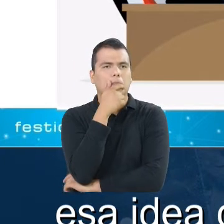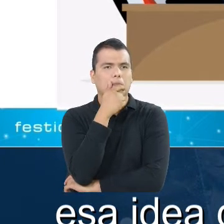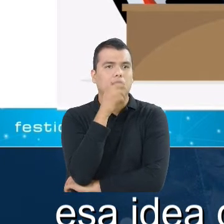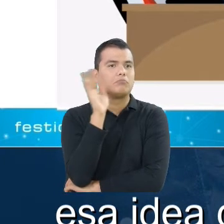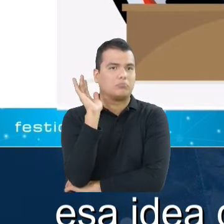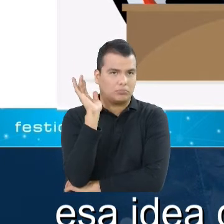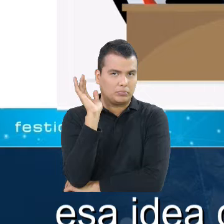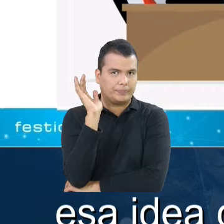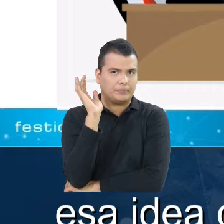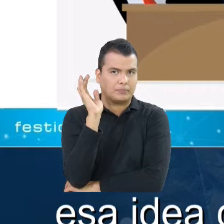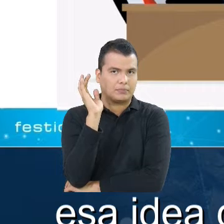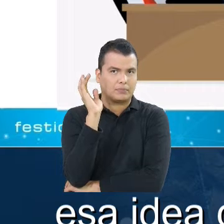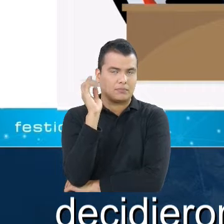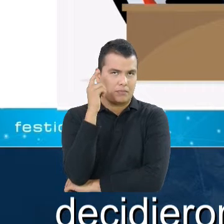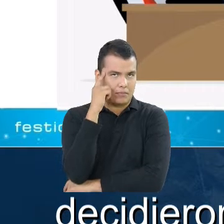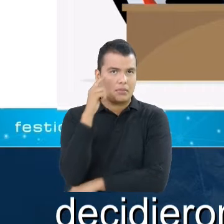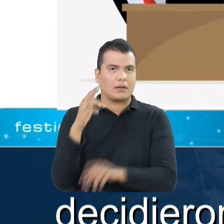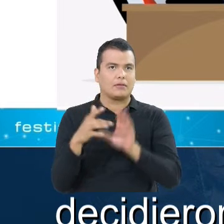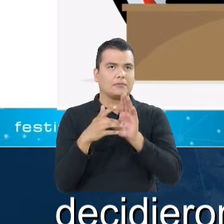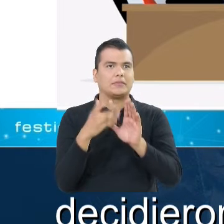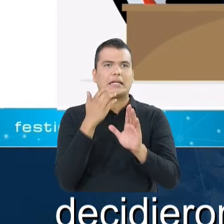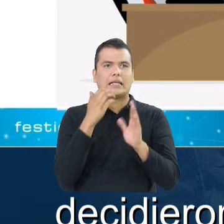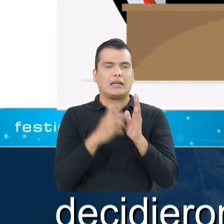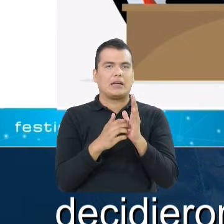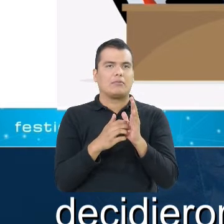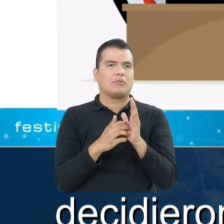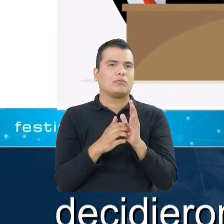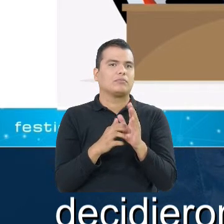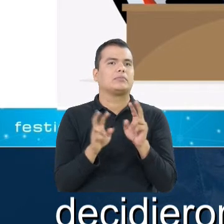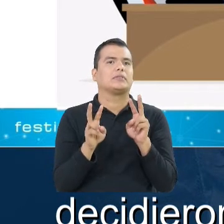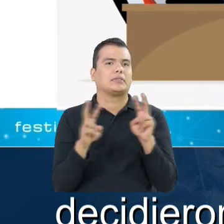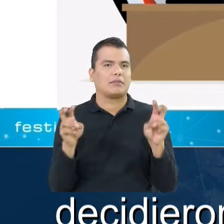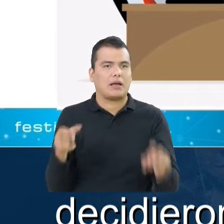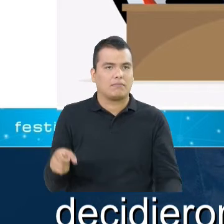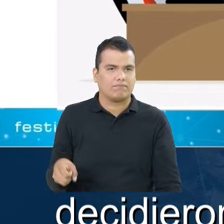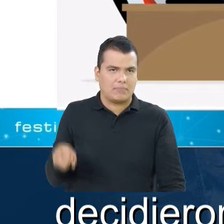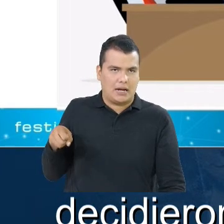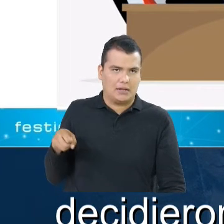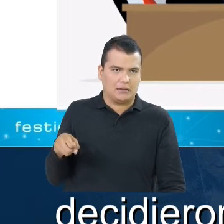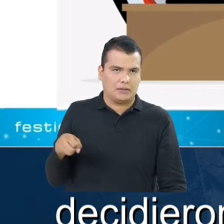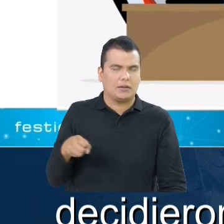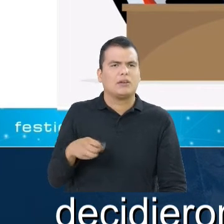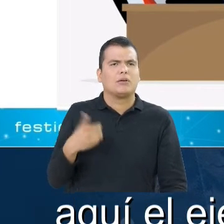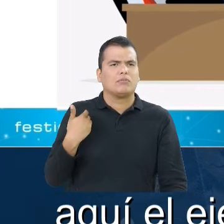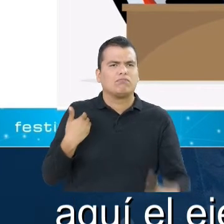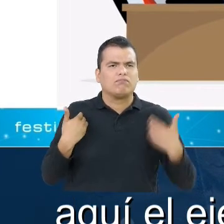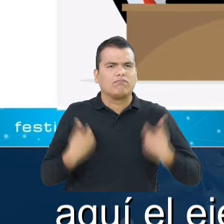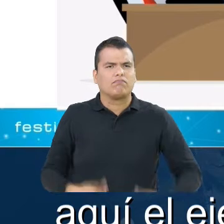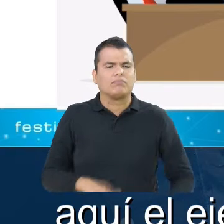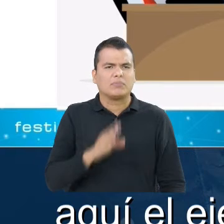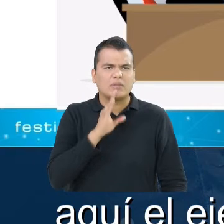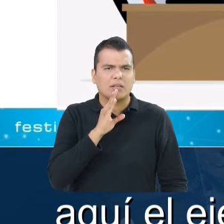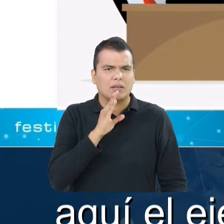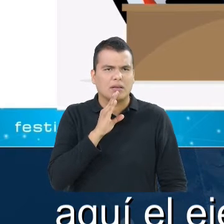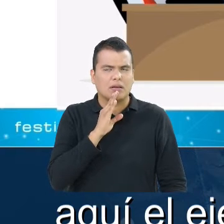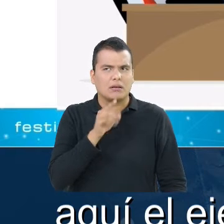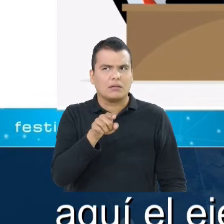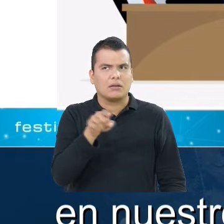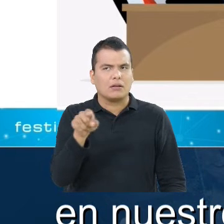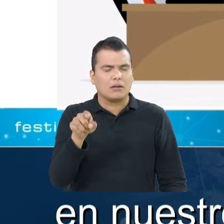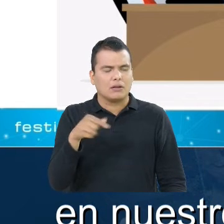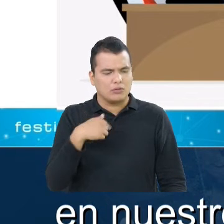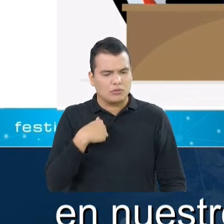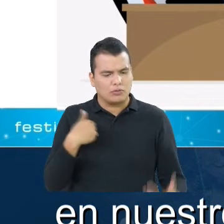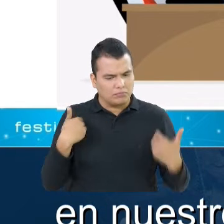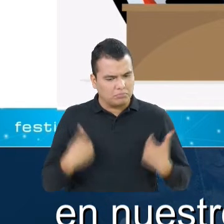vacío? Entonces, aquí el ejemplo es para lo de la maleta, en nuestro caso, ¿quién era yo en ese momento? ¿Qué persona era yo y por qué